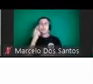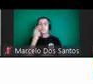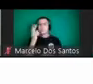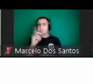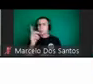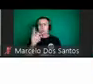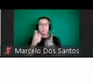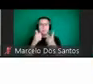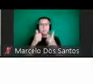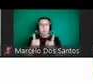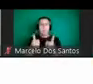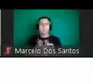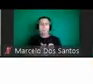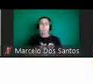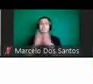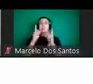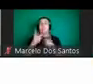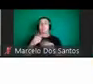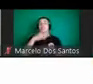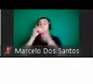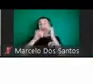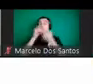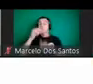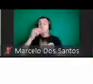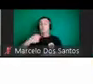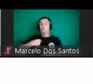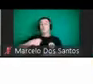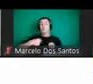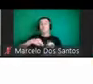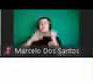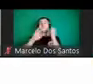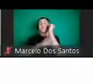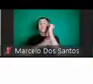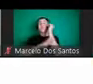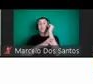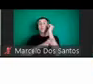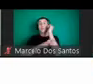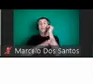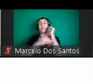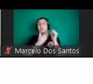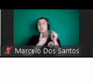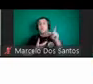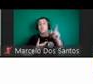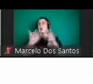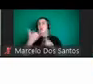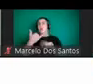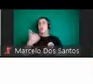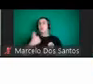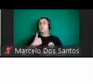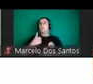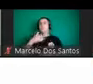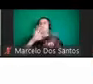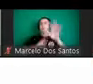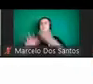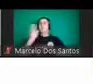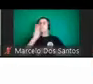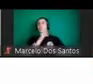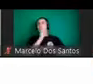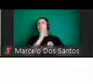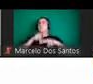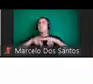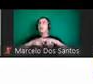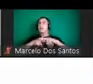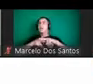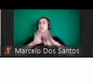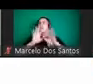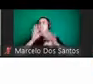las compañeras de la función pública, que estamos ofreciendo unos talleres específicos para las instituciones, o sea, individuales, talleres